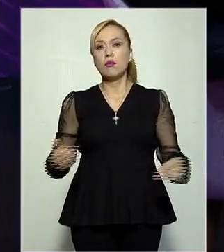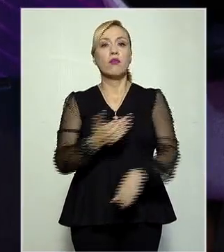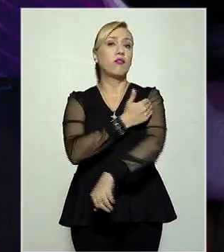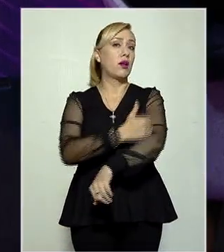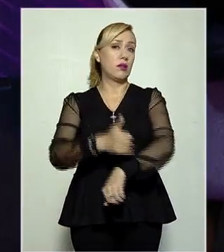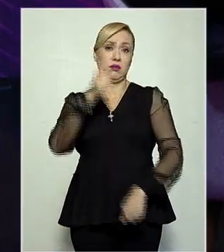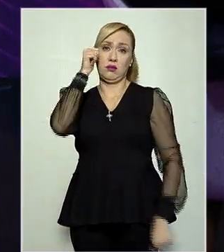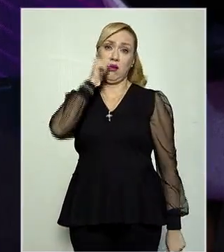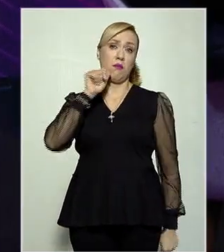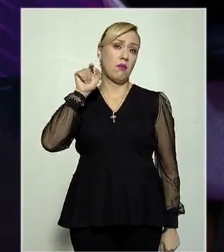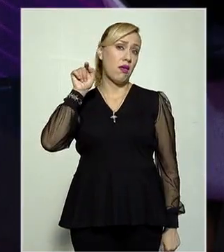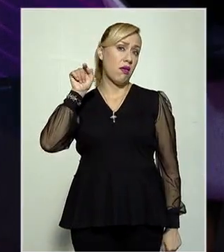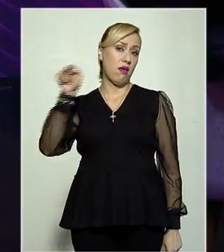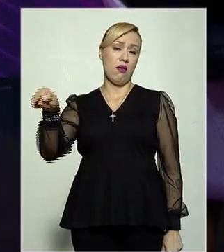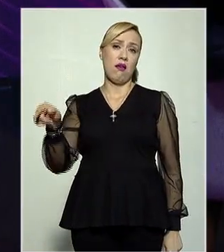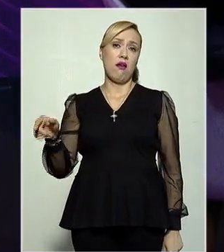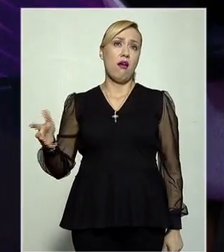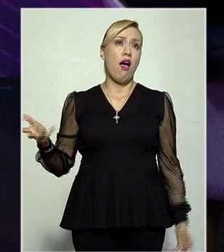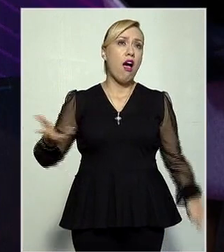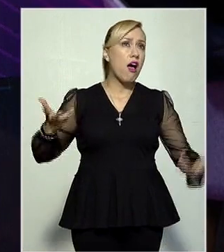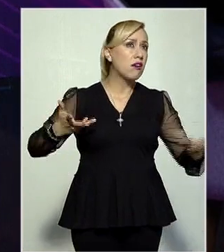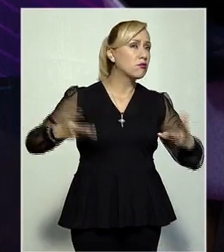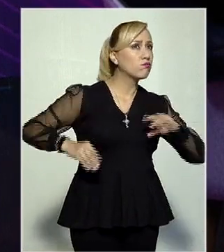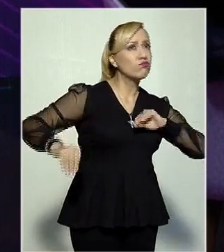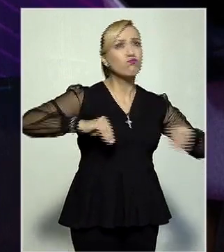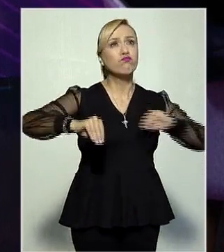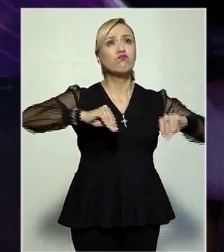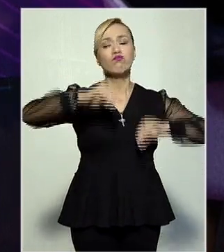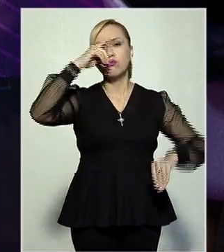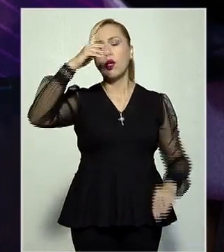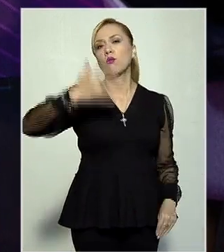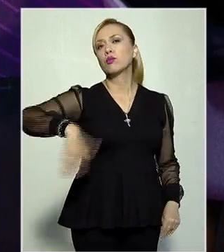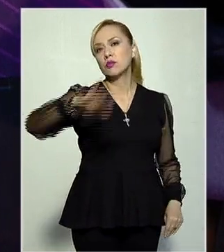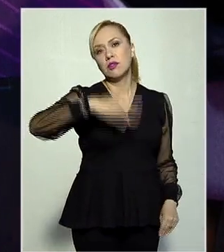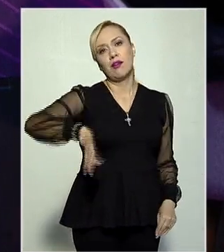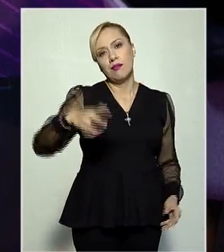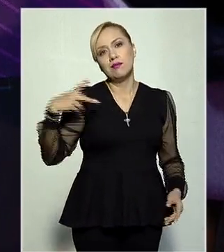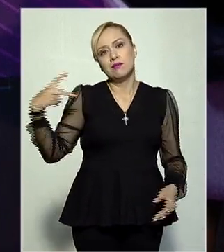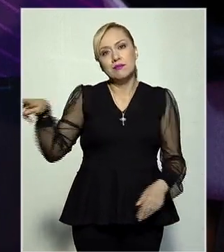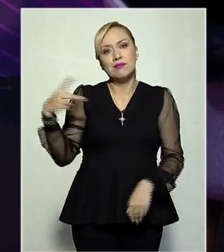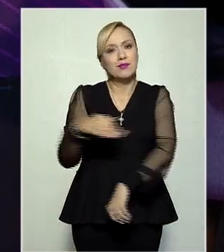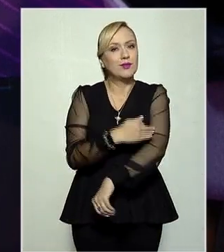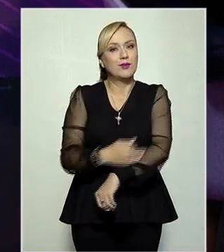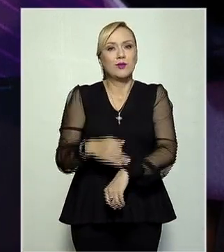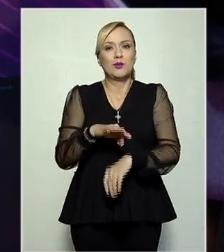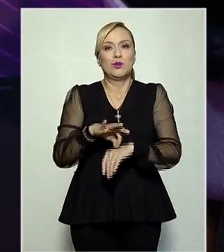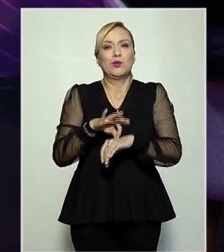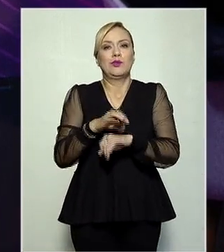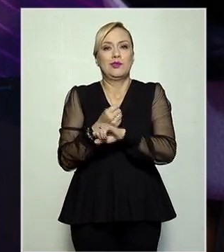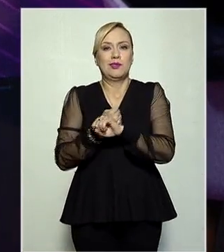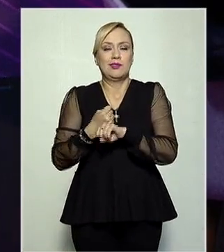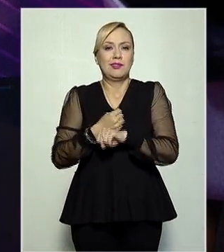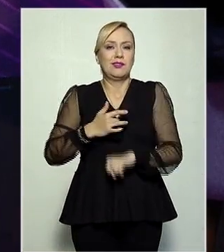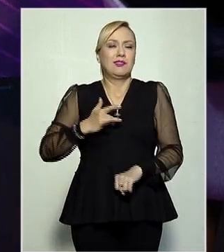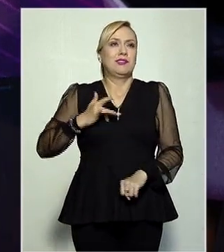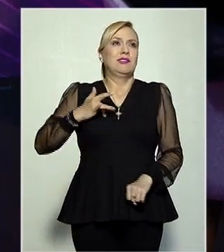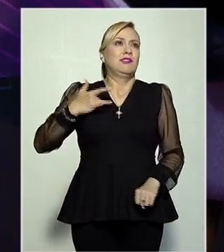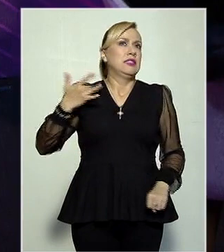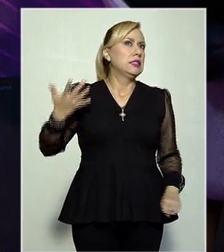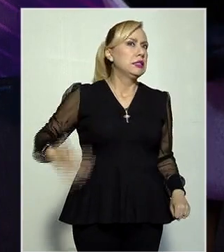familias siempre son el motor de la justicia y de la búsqueda de las personas y quienes acumulan una gran cantidad de